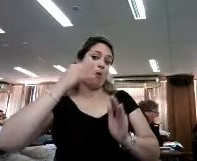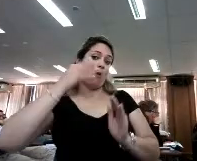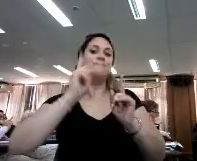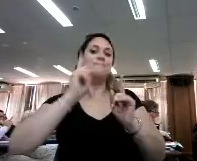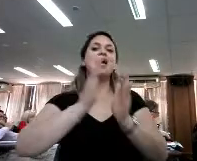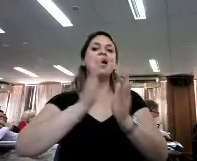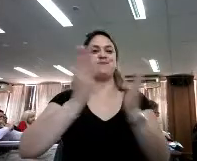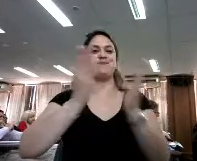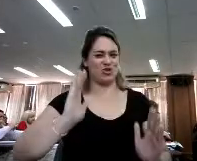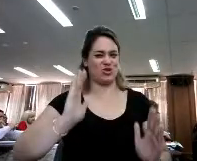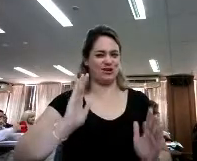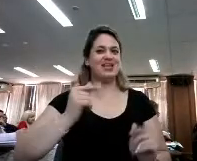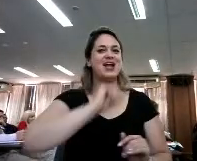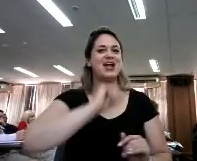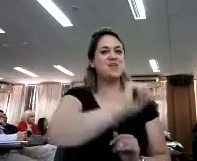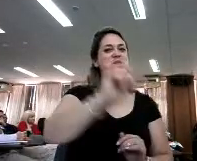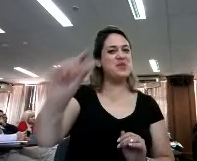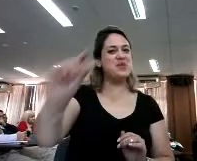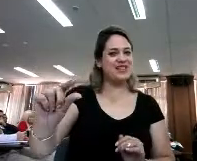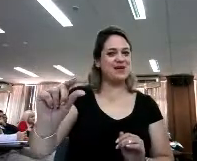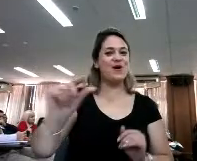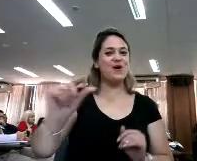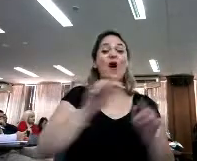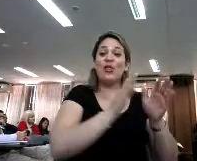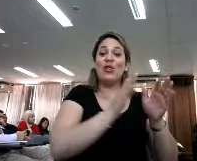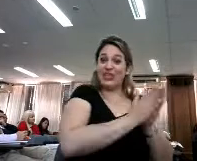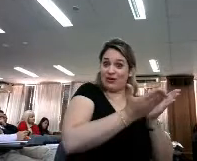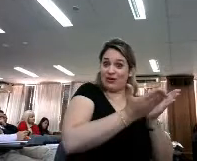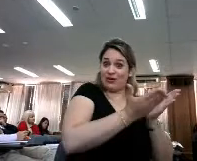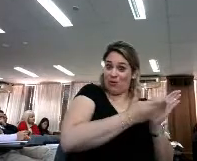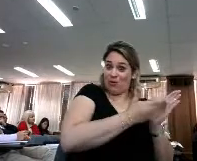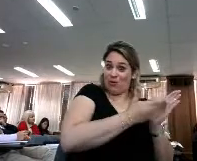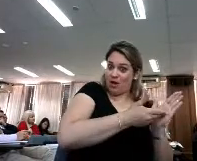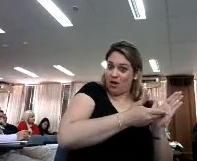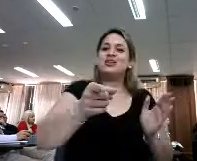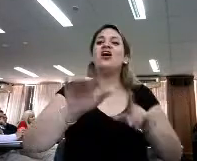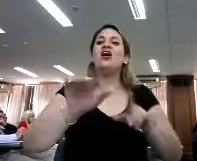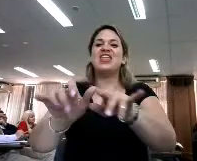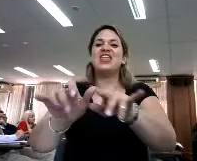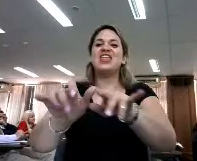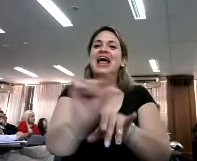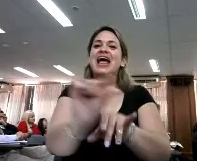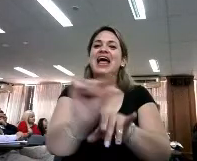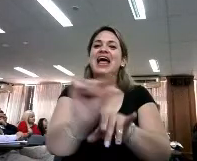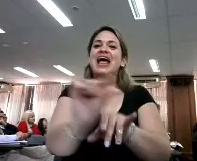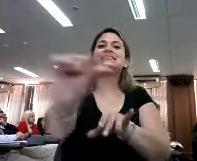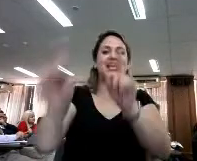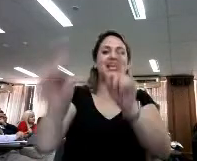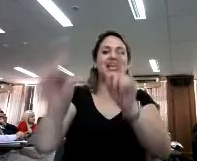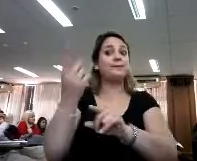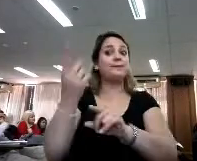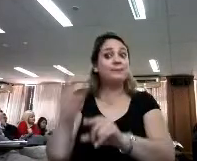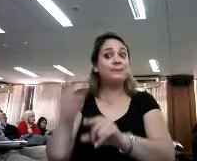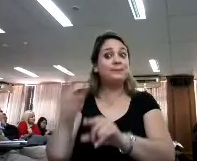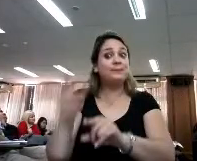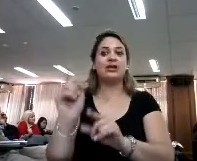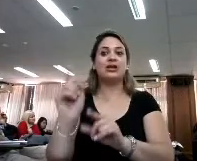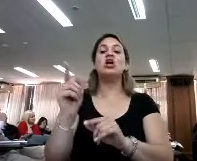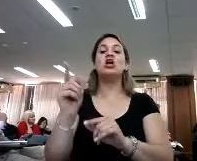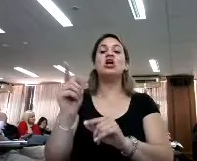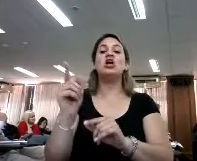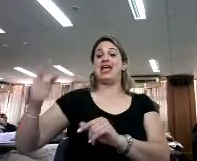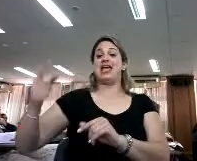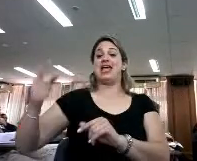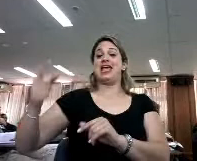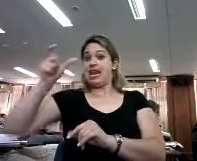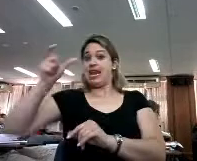biblioteca. Es algo así como el préstamo de la obra analógica, ahora prestarla de manera digital. Obviamente, las sociedades de